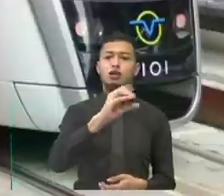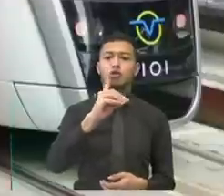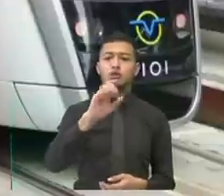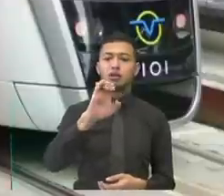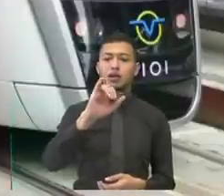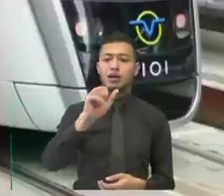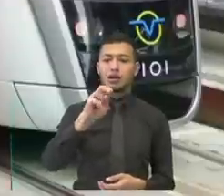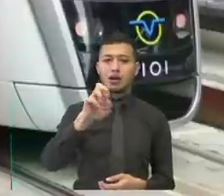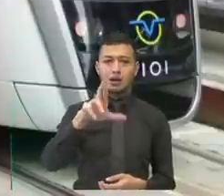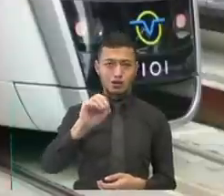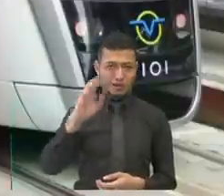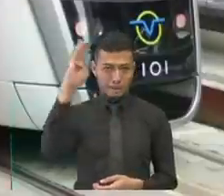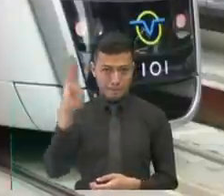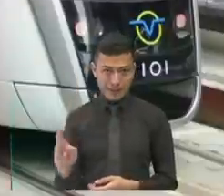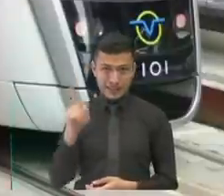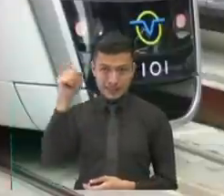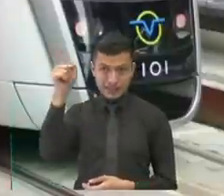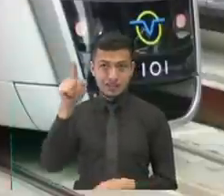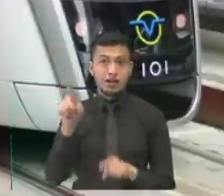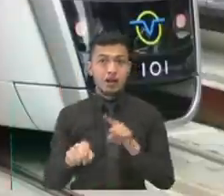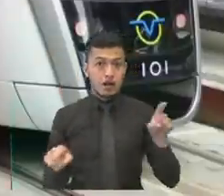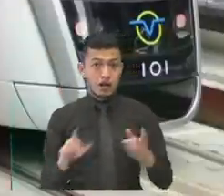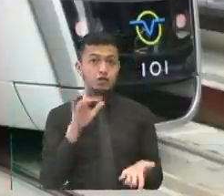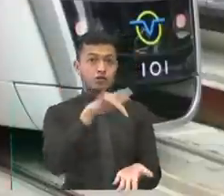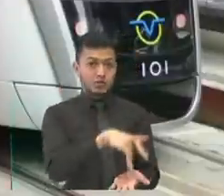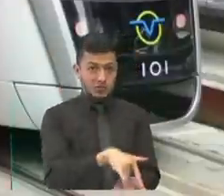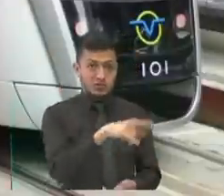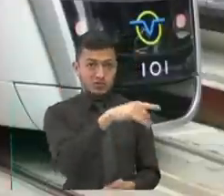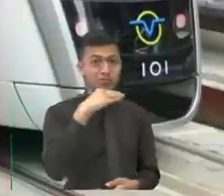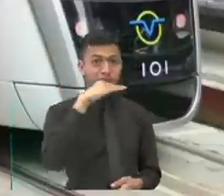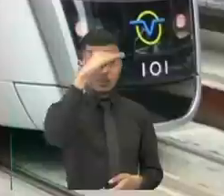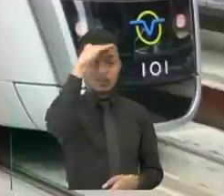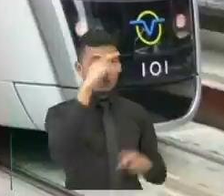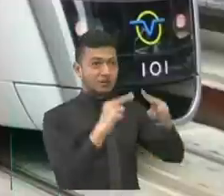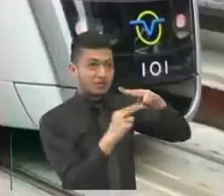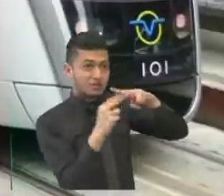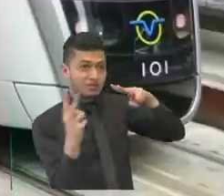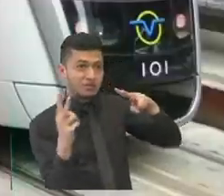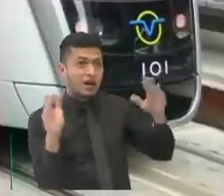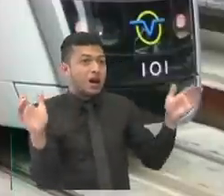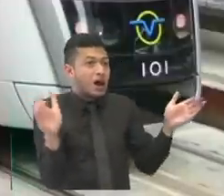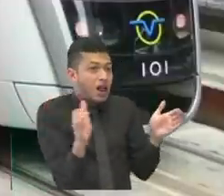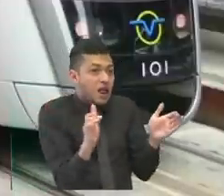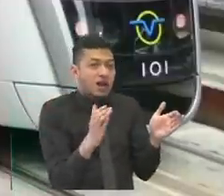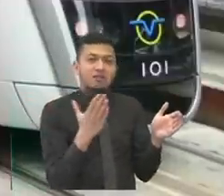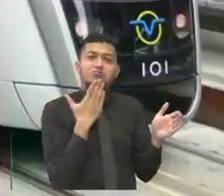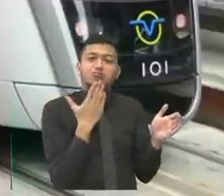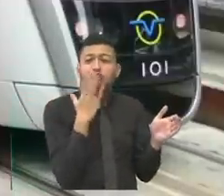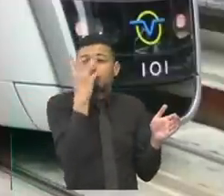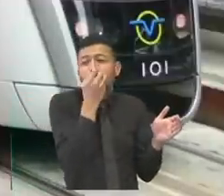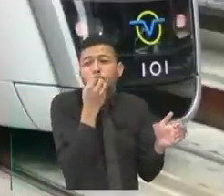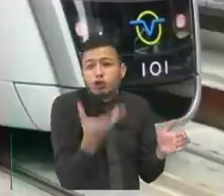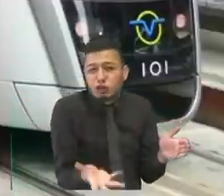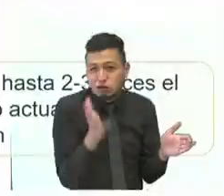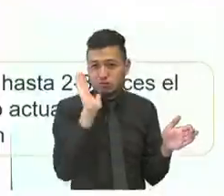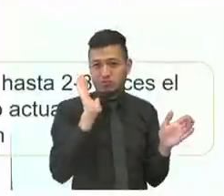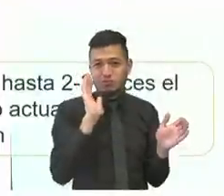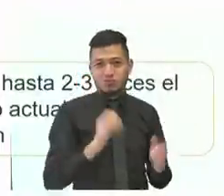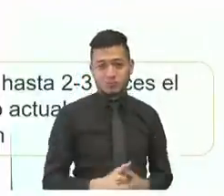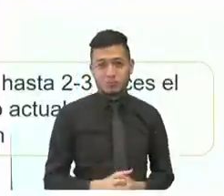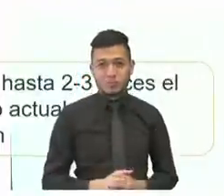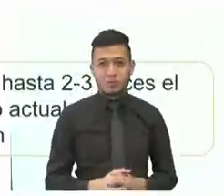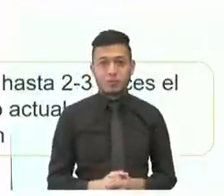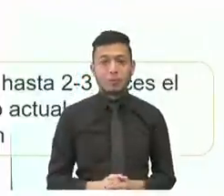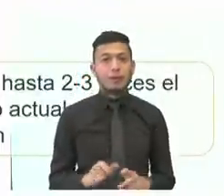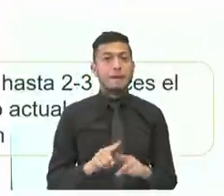Medellín han visto, por ejemplo, el tranvía de Ayacucho. Se ve divino, es un juguete bien chiquitico, ¿no?